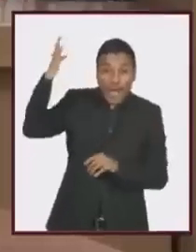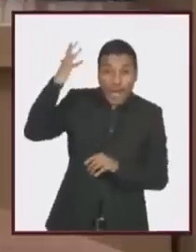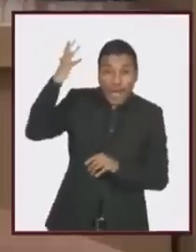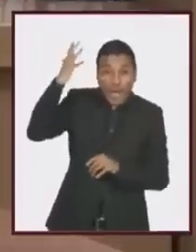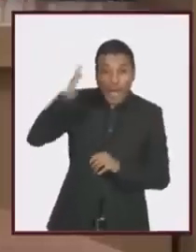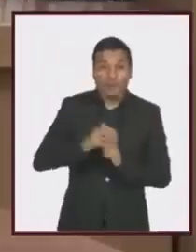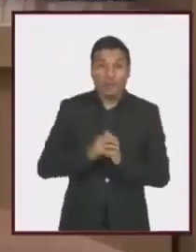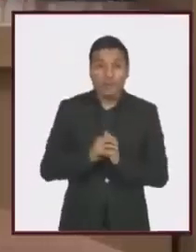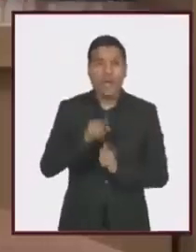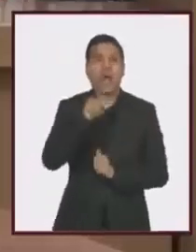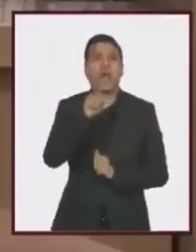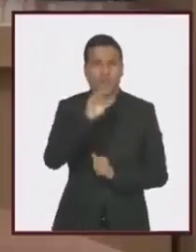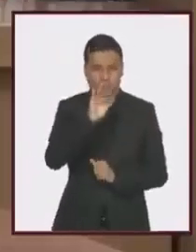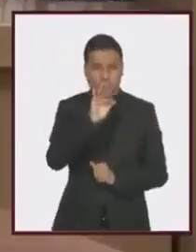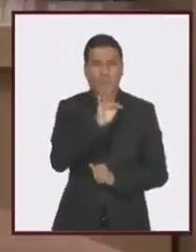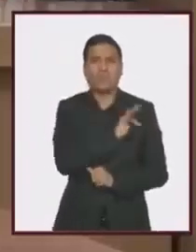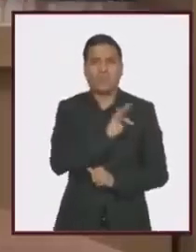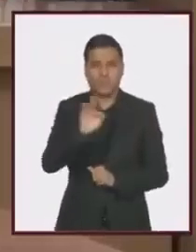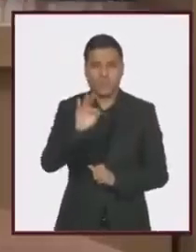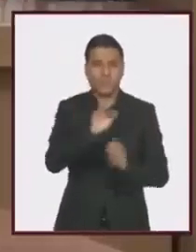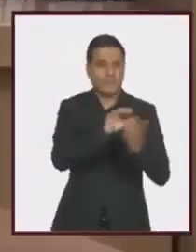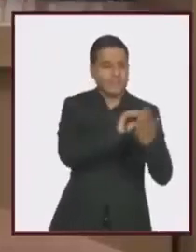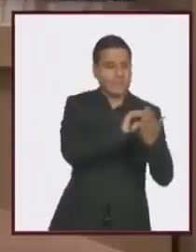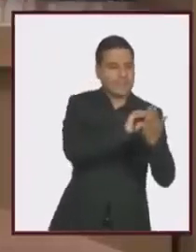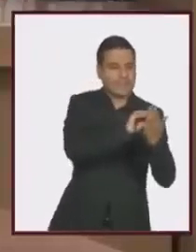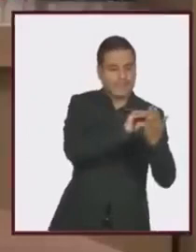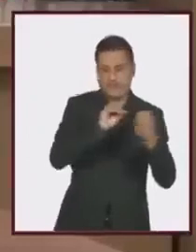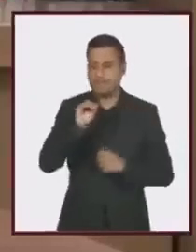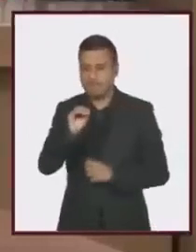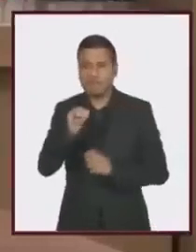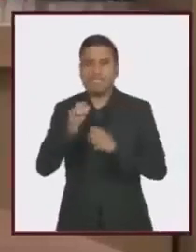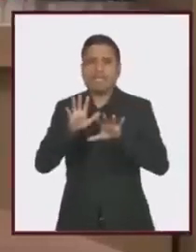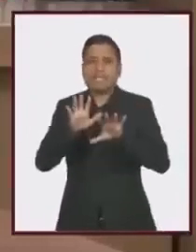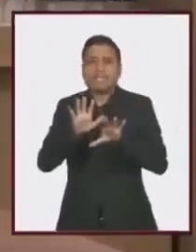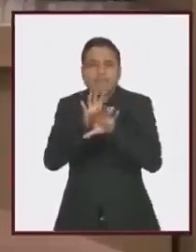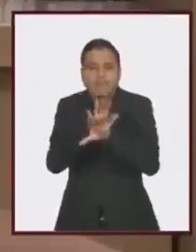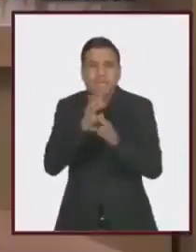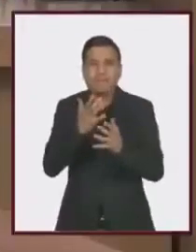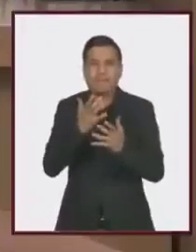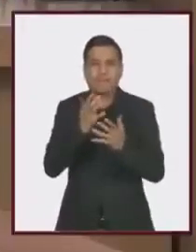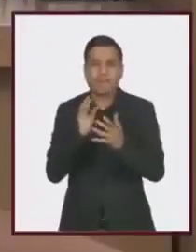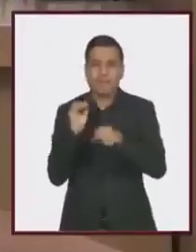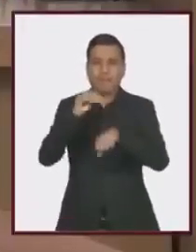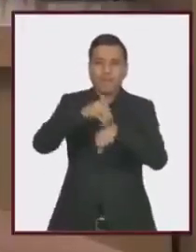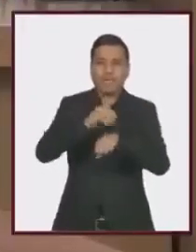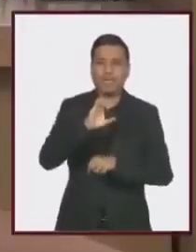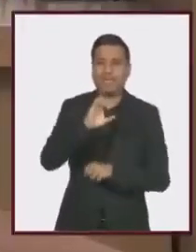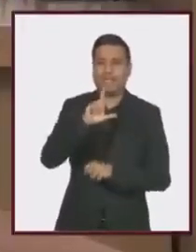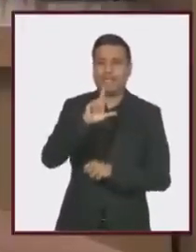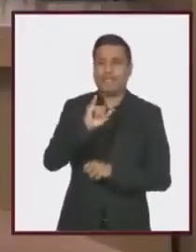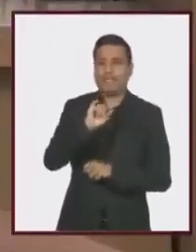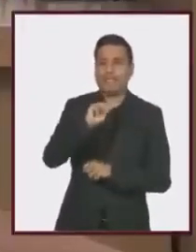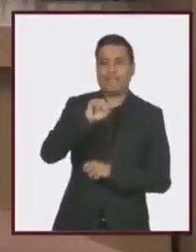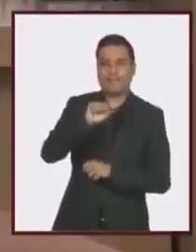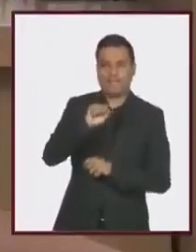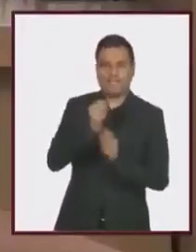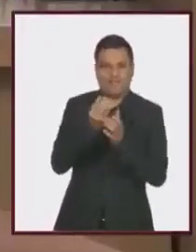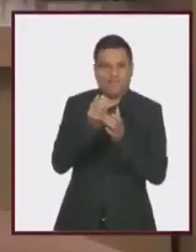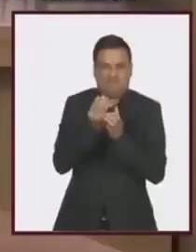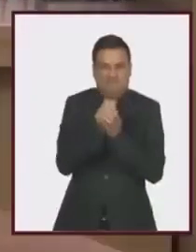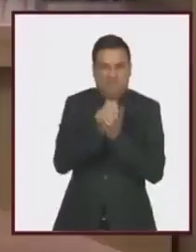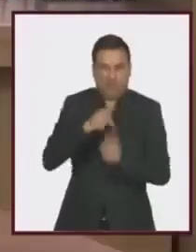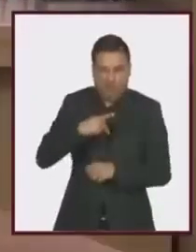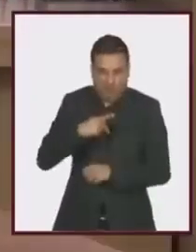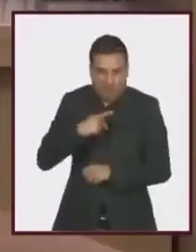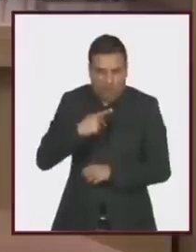hay que abordar los distintos tipos de climas que hay dentro de la nación o del